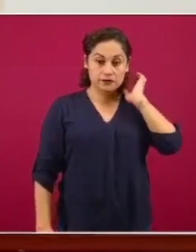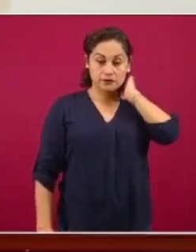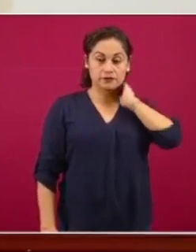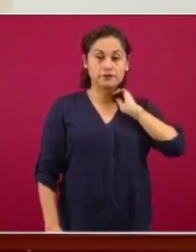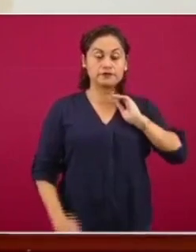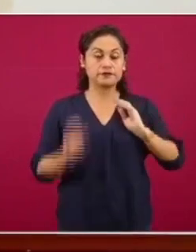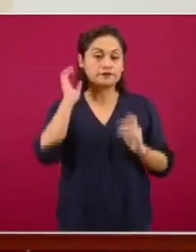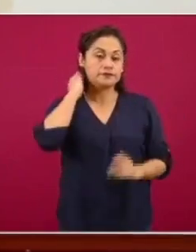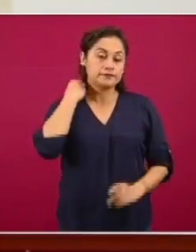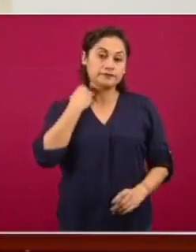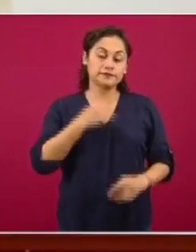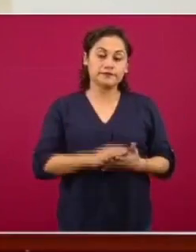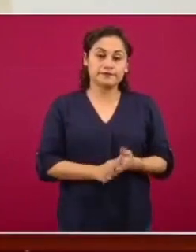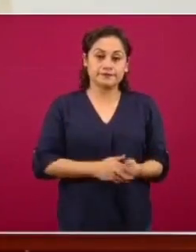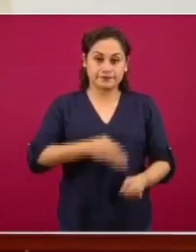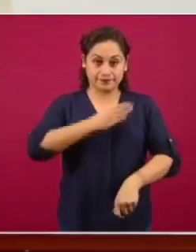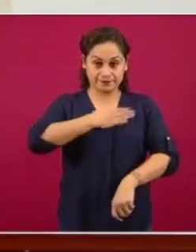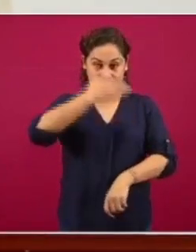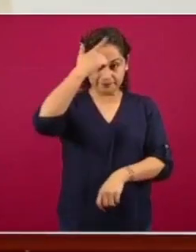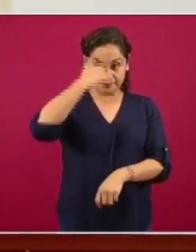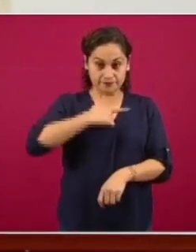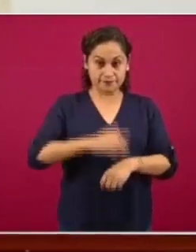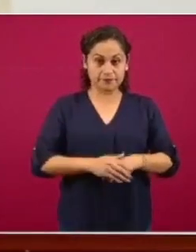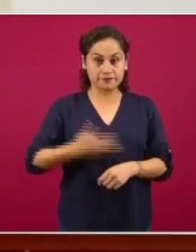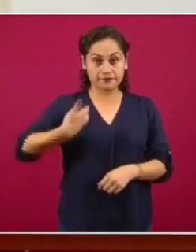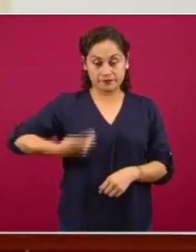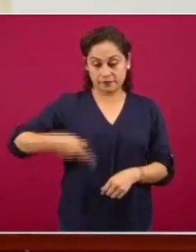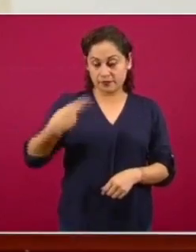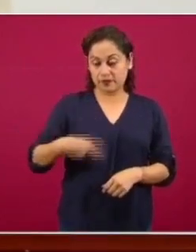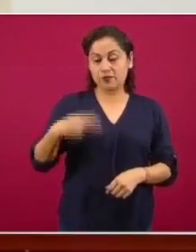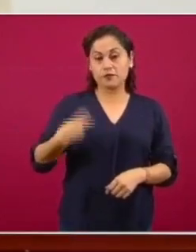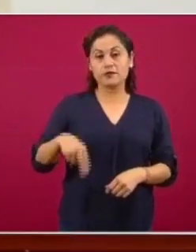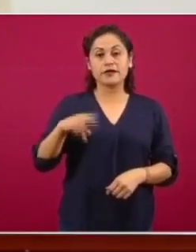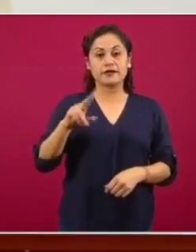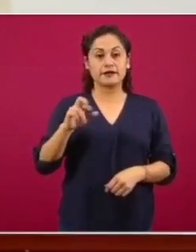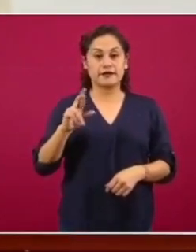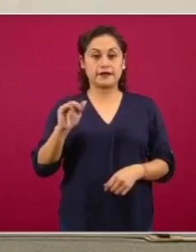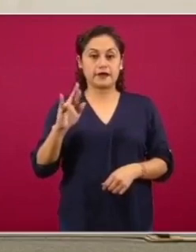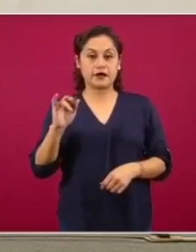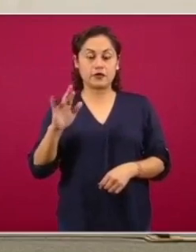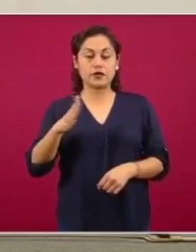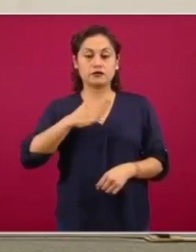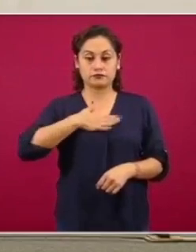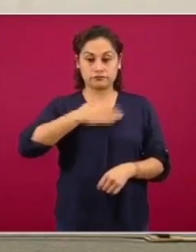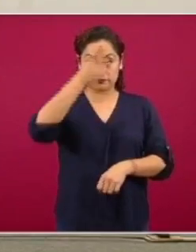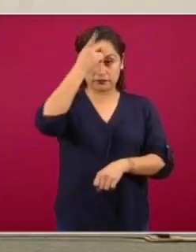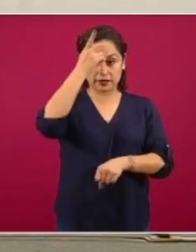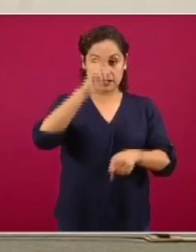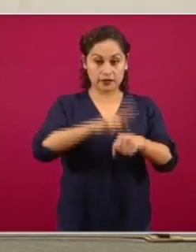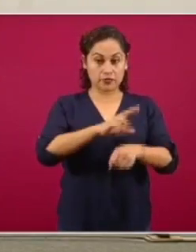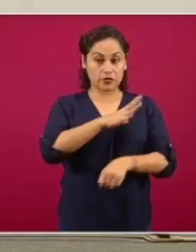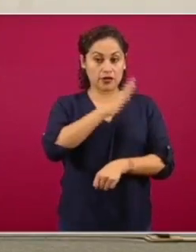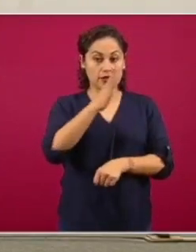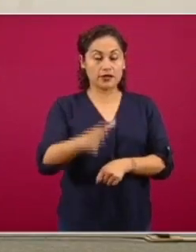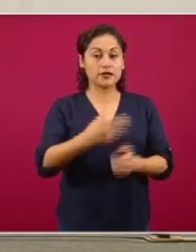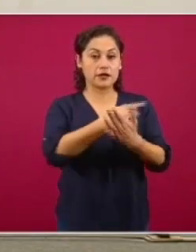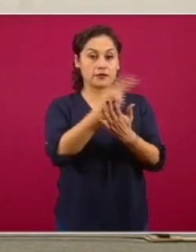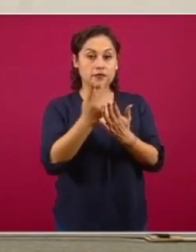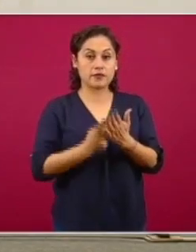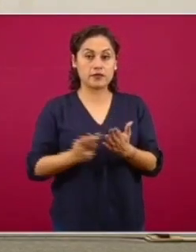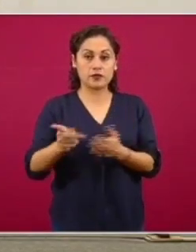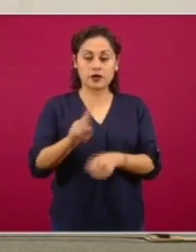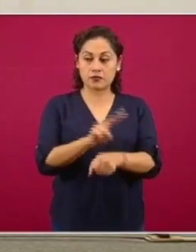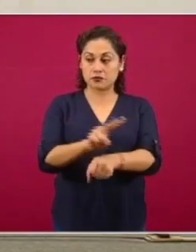Muy buenas noches. Soy Ruy López Ridaura, soy el director general del Centro Nacional de Programas Preventivos y Control